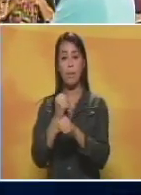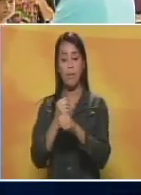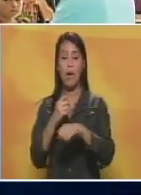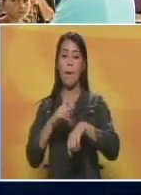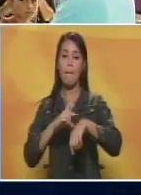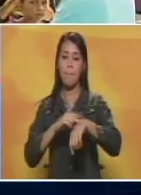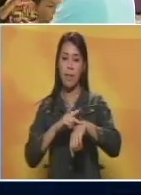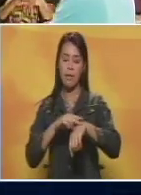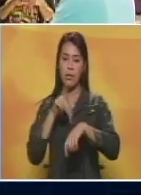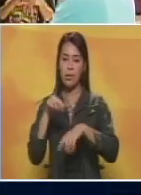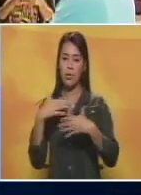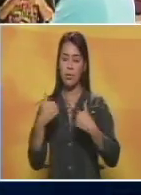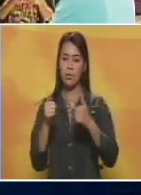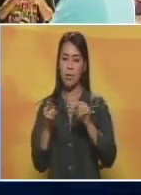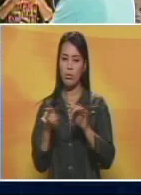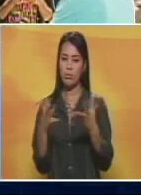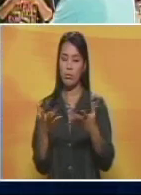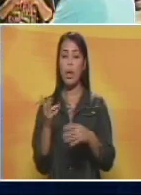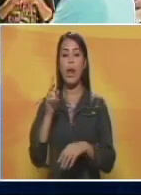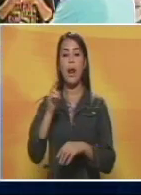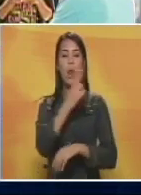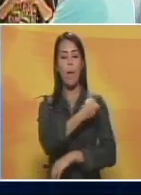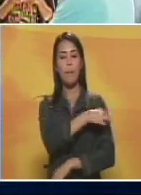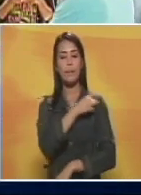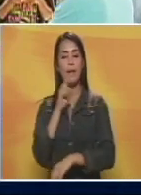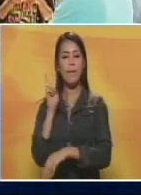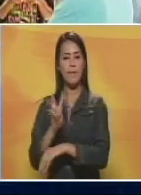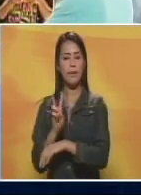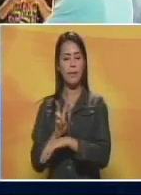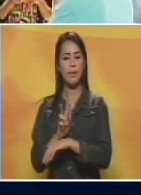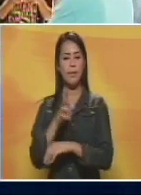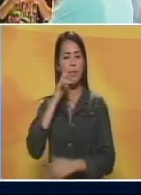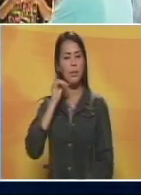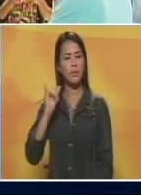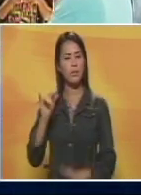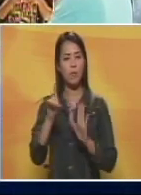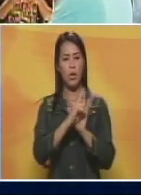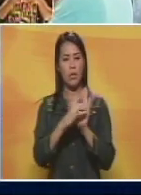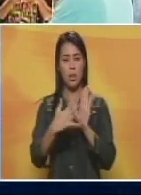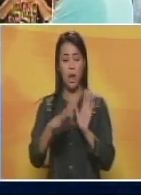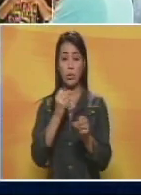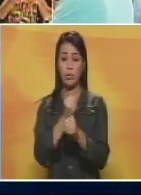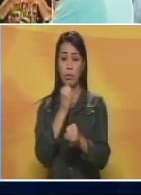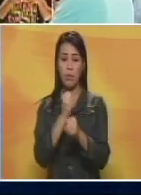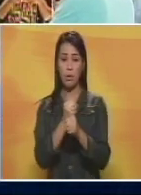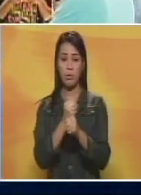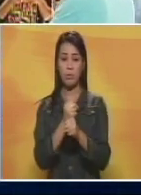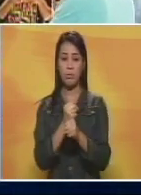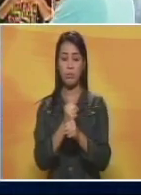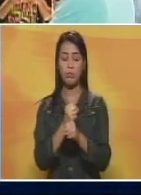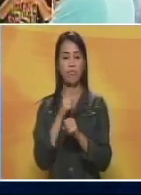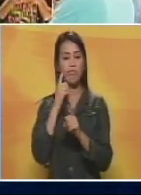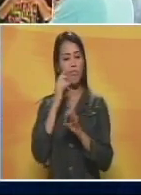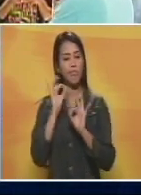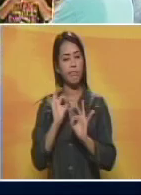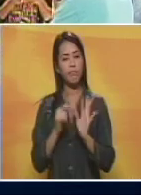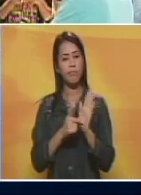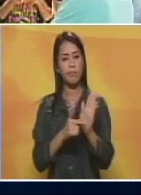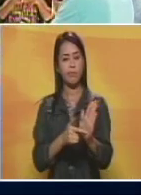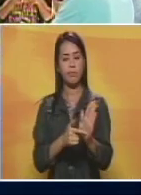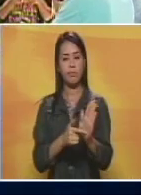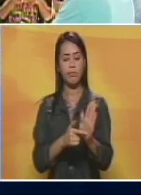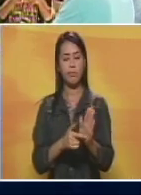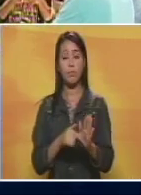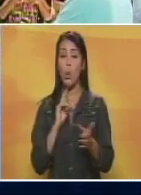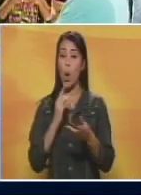se reunió en el Hospital Vargas, donde denunciaron que los derechos laborales son irrenunciables e